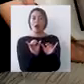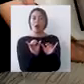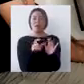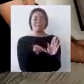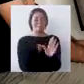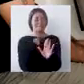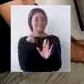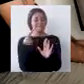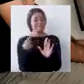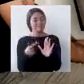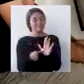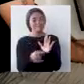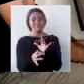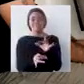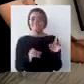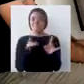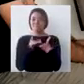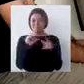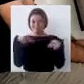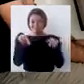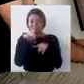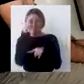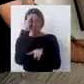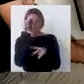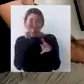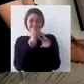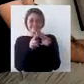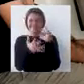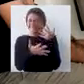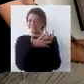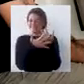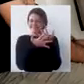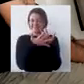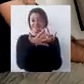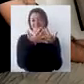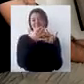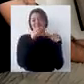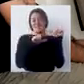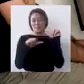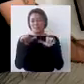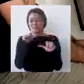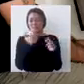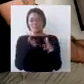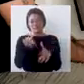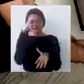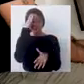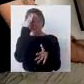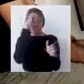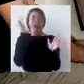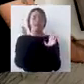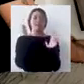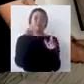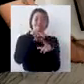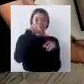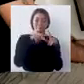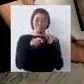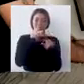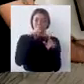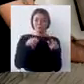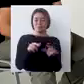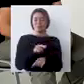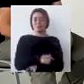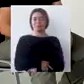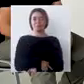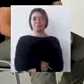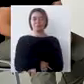los que conozcan geometría matemática, sabrán que es bastante especial. Son los sólidos pitagóricos. Son los sólidos pitagóricos y